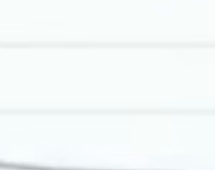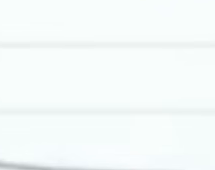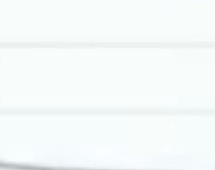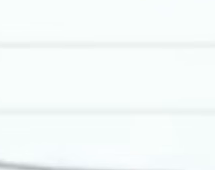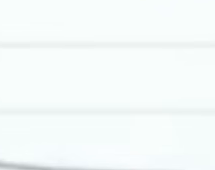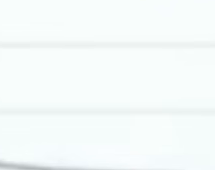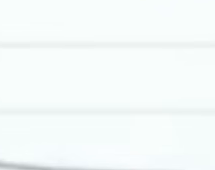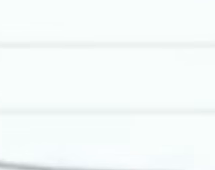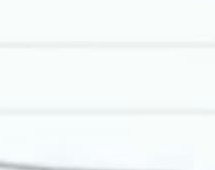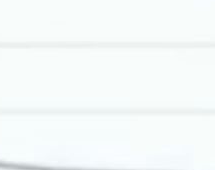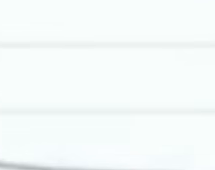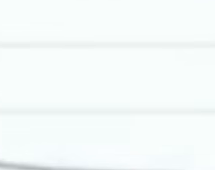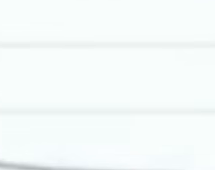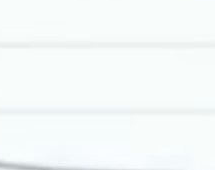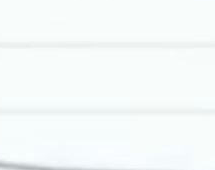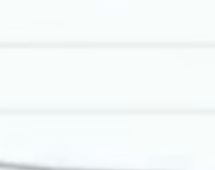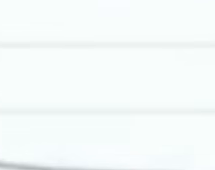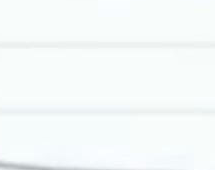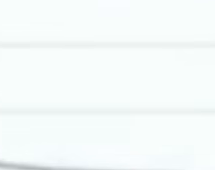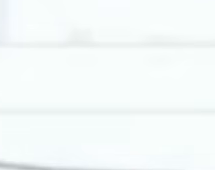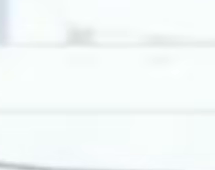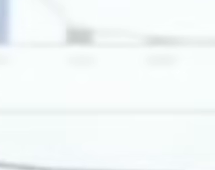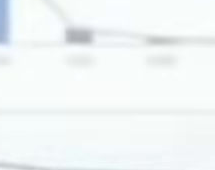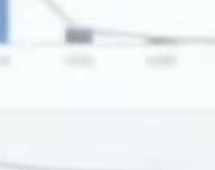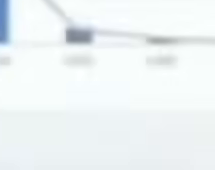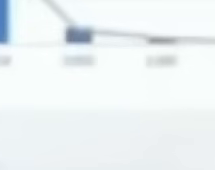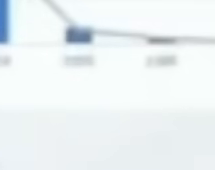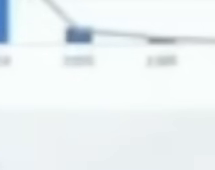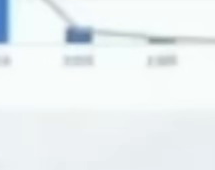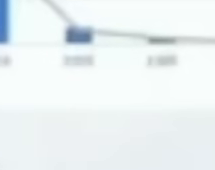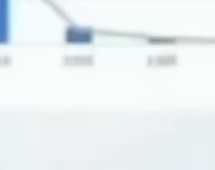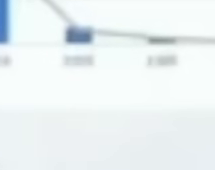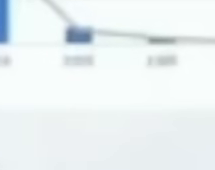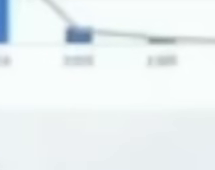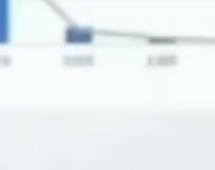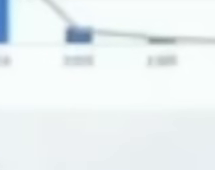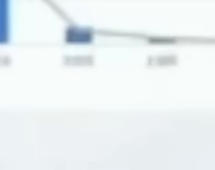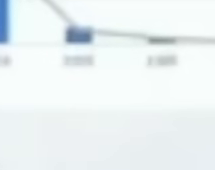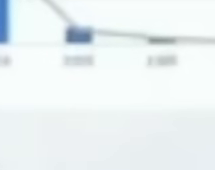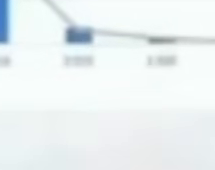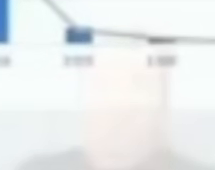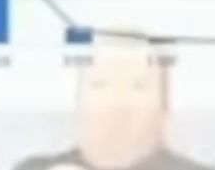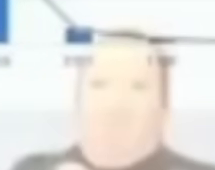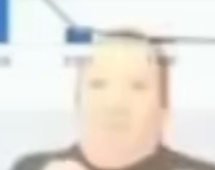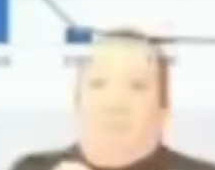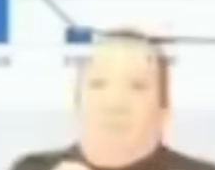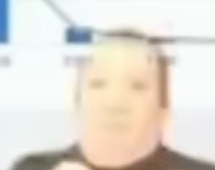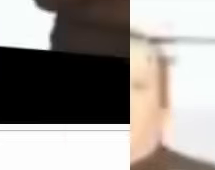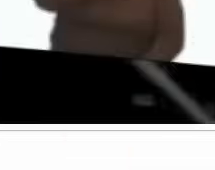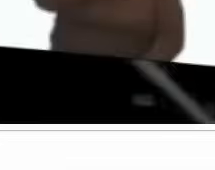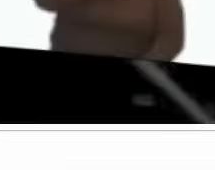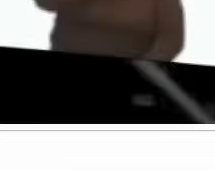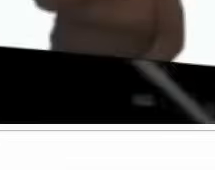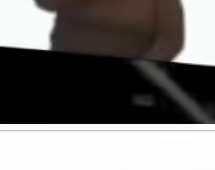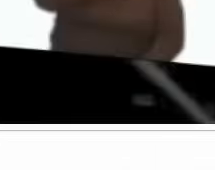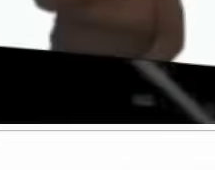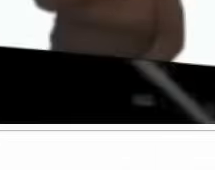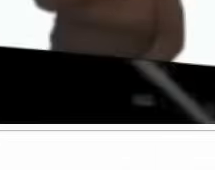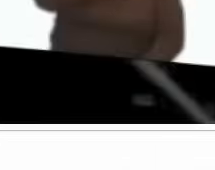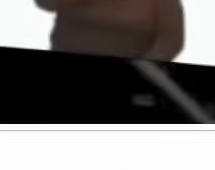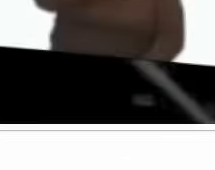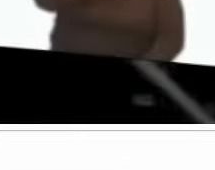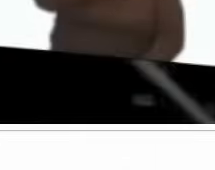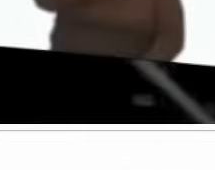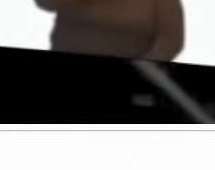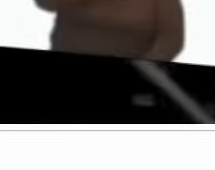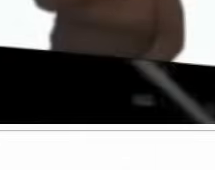2%. Más el 34% que teníamos, 36%. Más el 38%, 40%. No hay por dónde. Rafael Correa ha argumentado